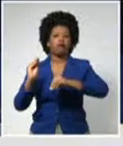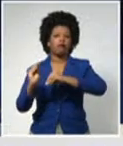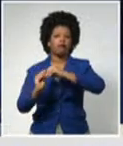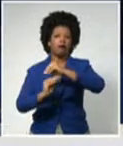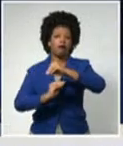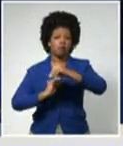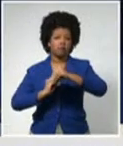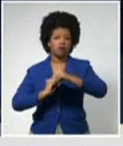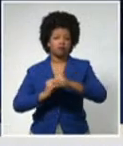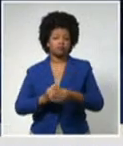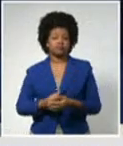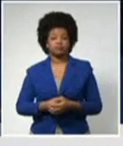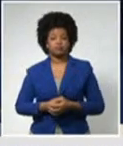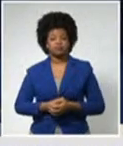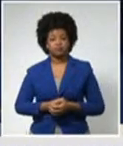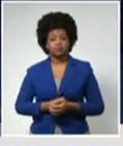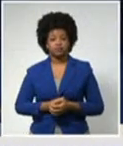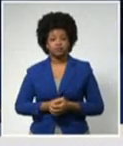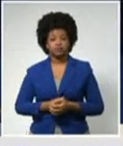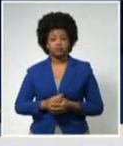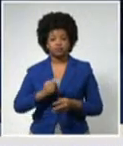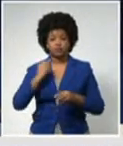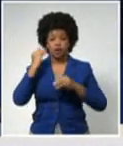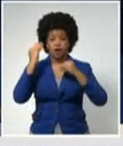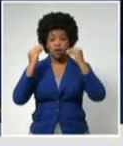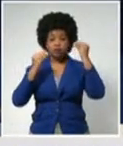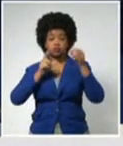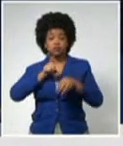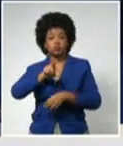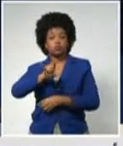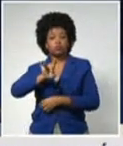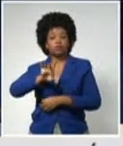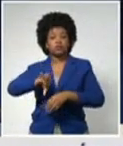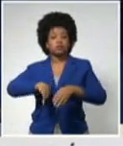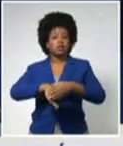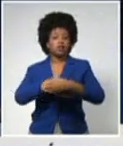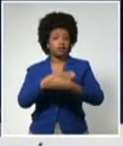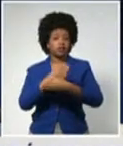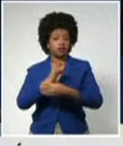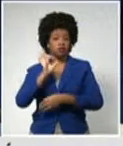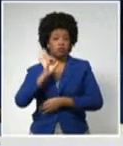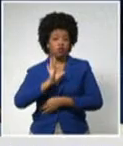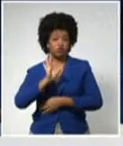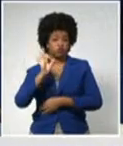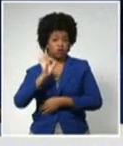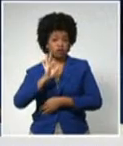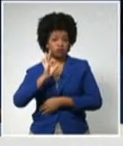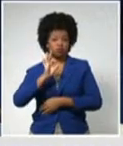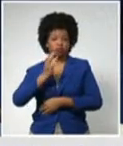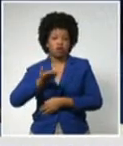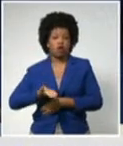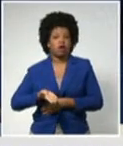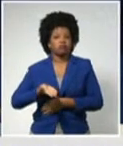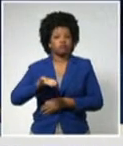este análisis con lo que ha pasado en los últimos 15 días, este porciento se incrementa